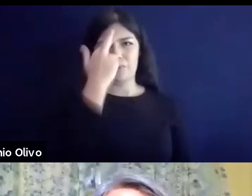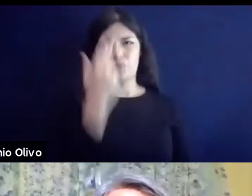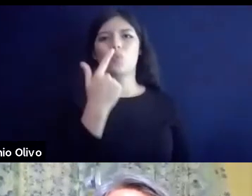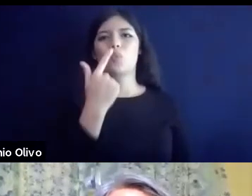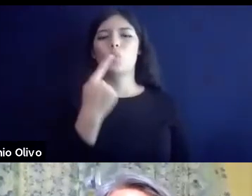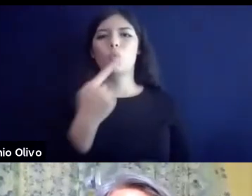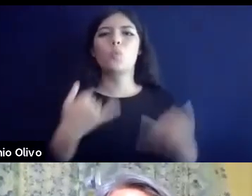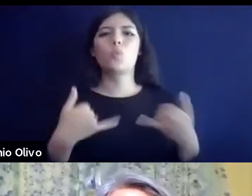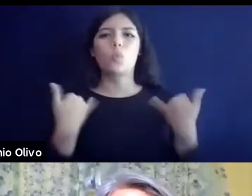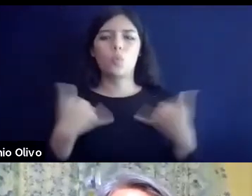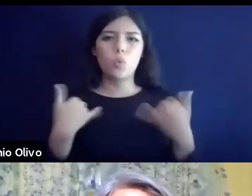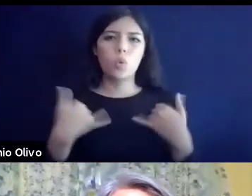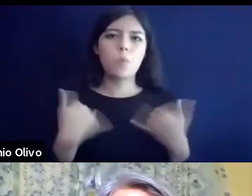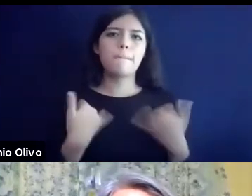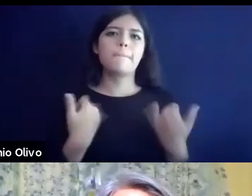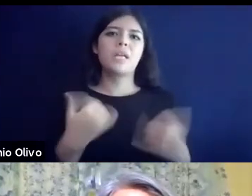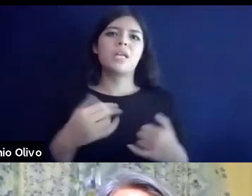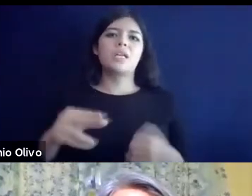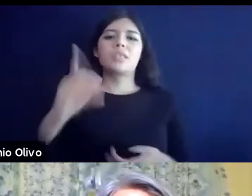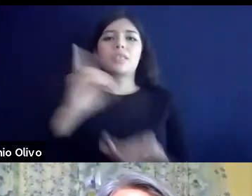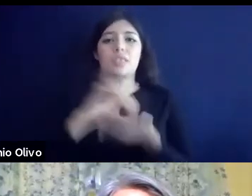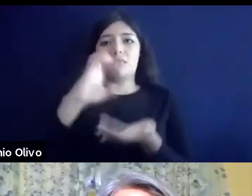intelectual, con problemas de motricidad muy